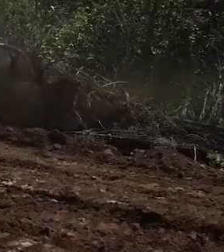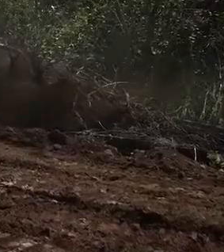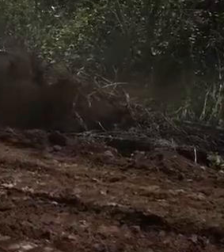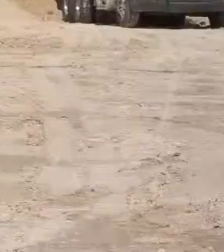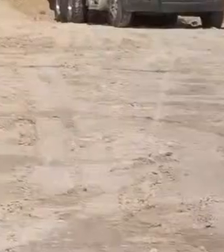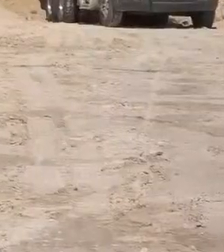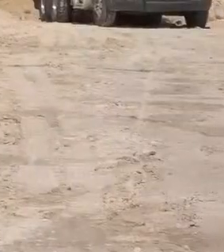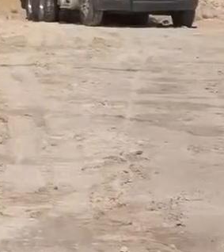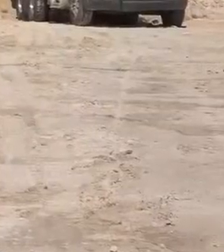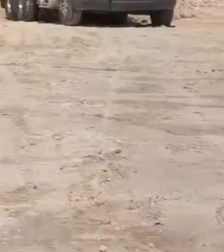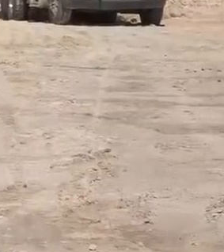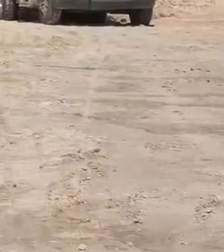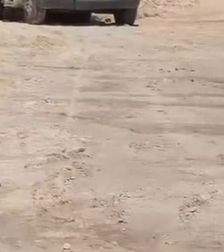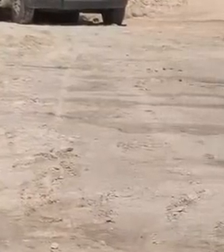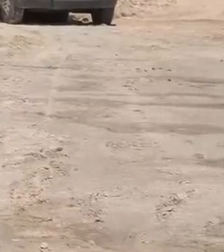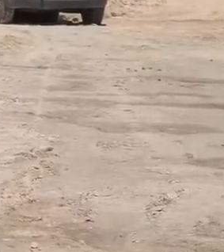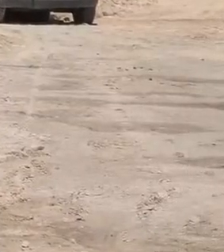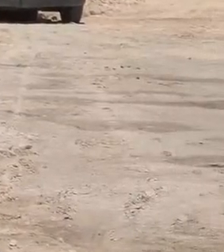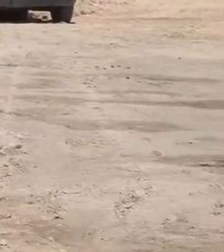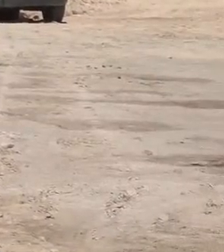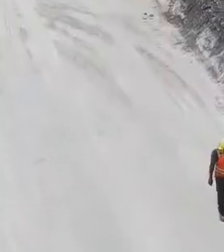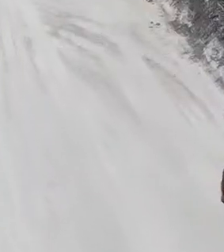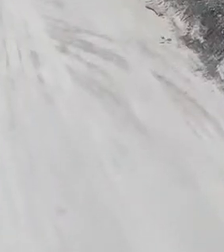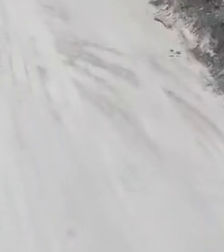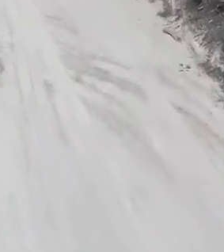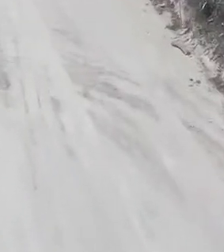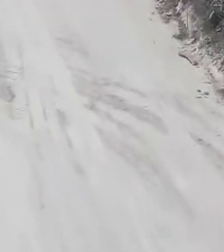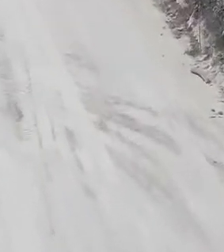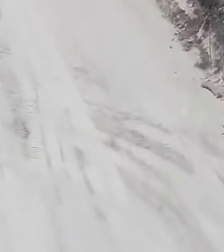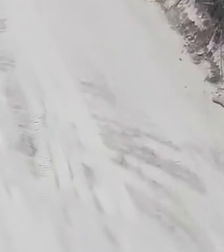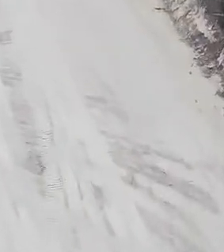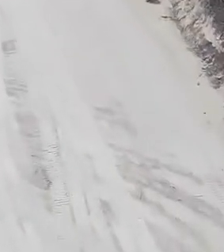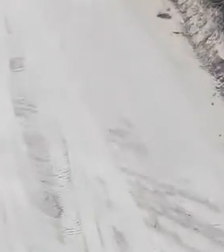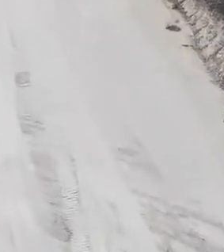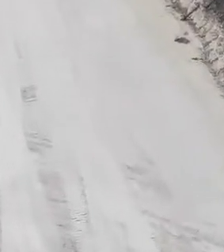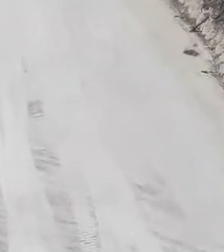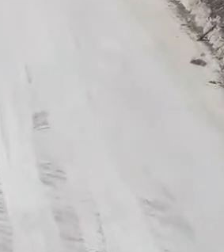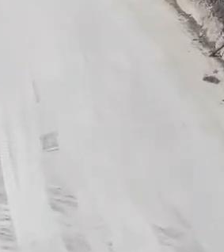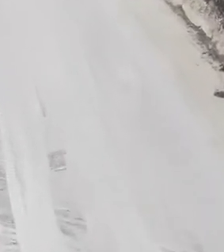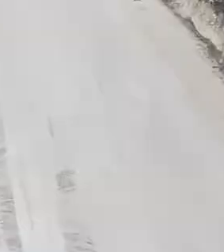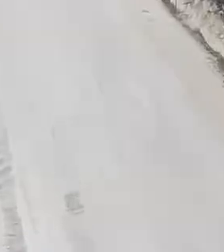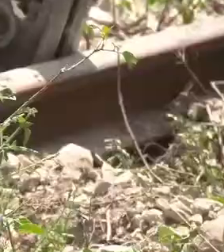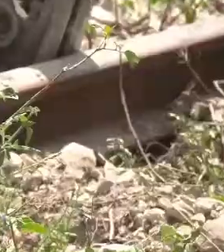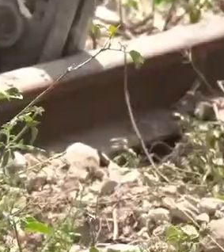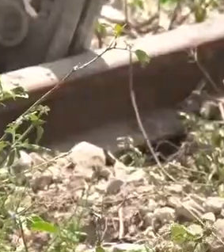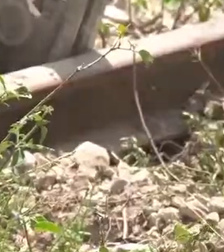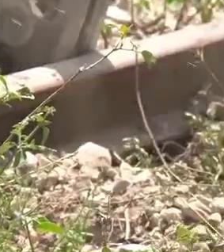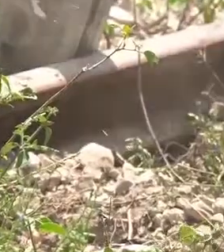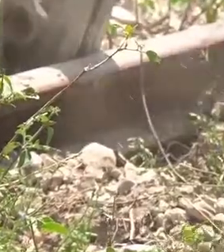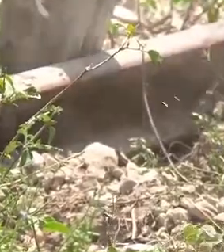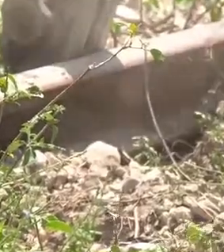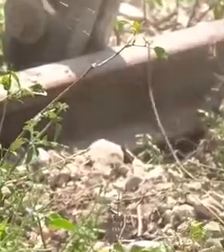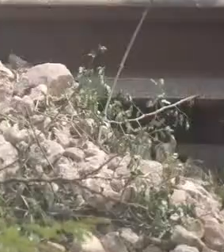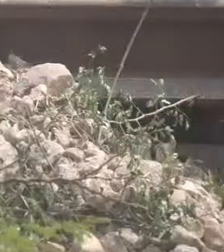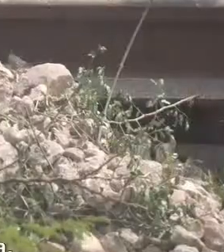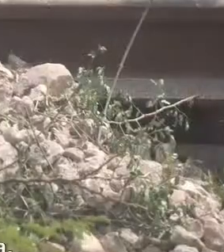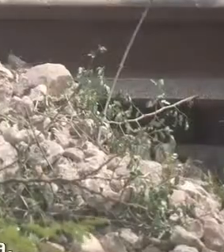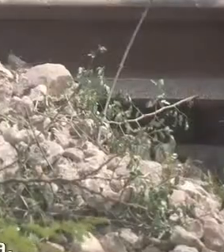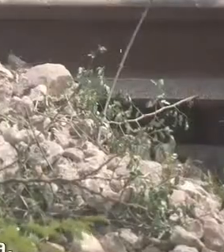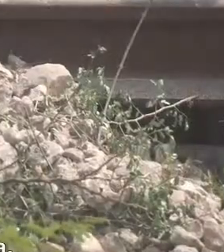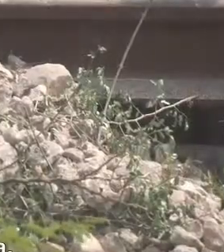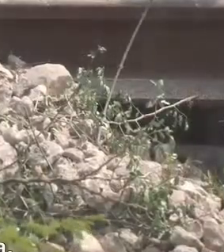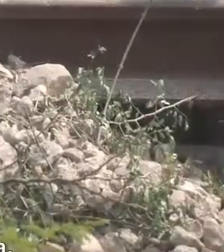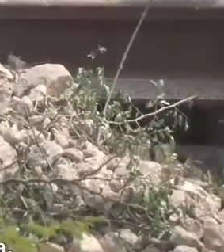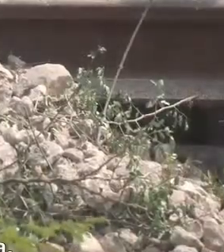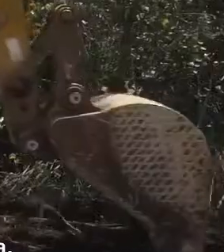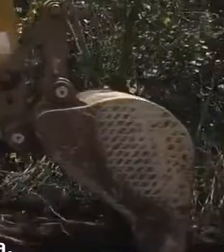despalme, excavación y acarreo de material, así como con la formación de terraplén, pedraplén y el desmontaje de vía.